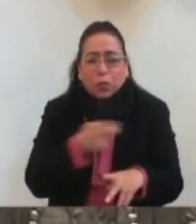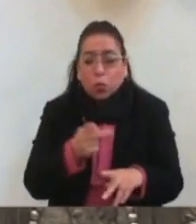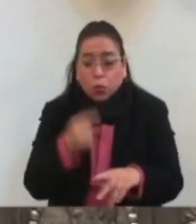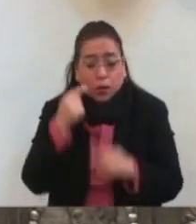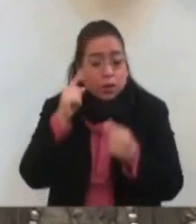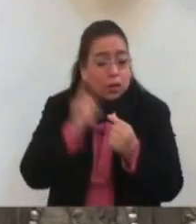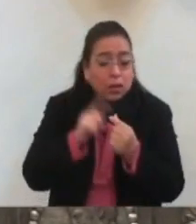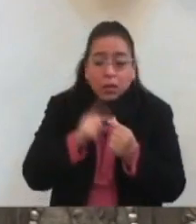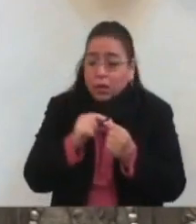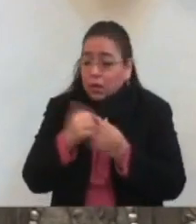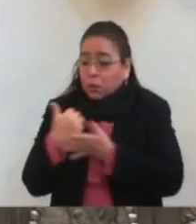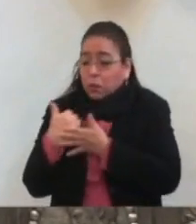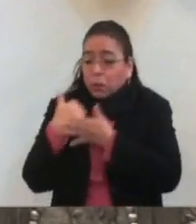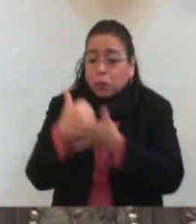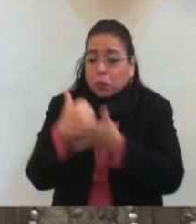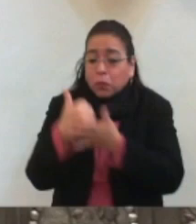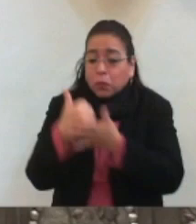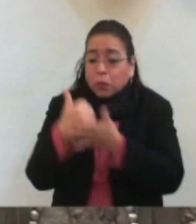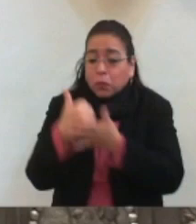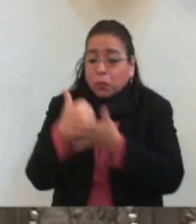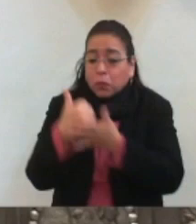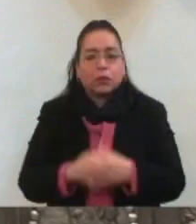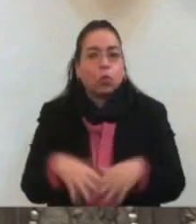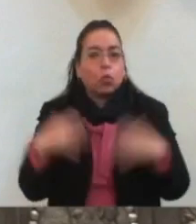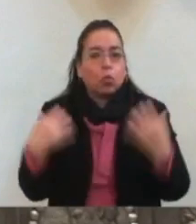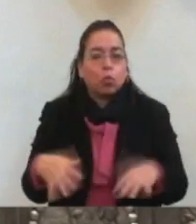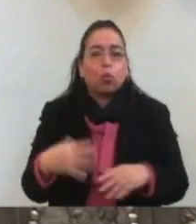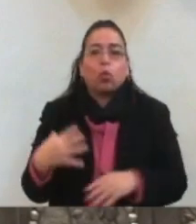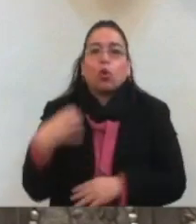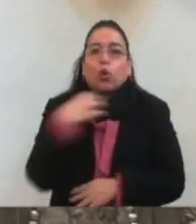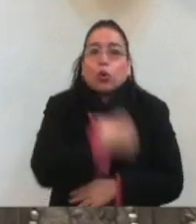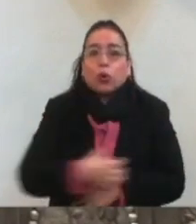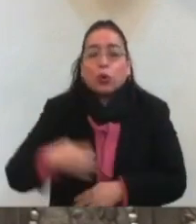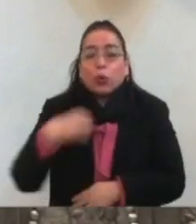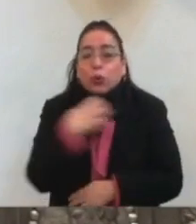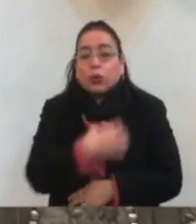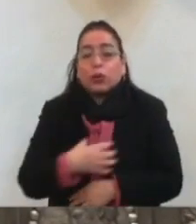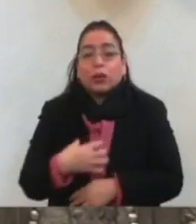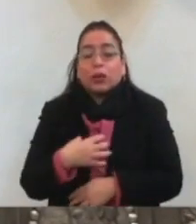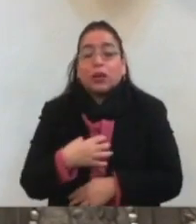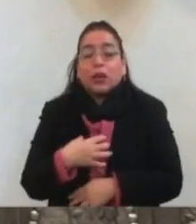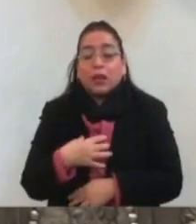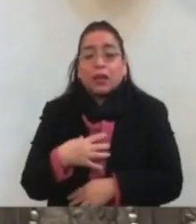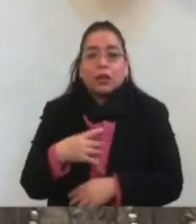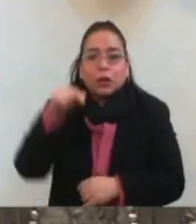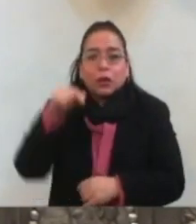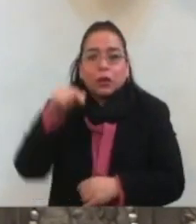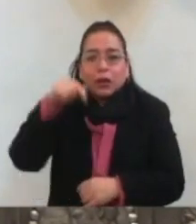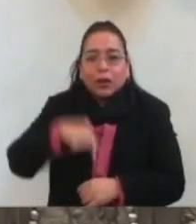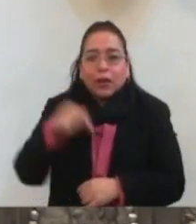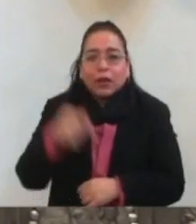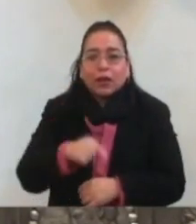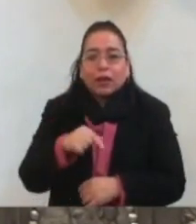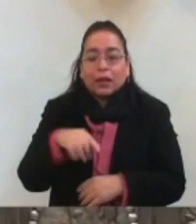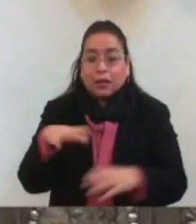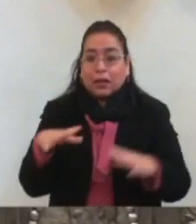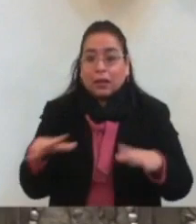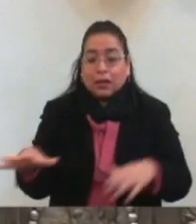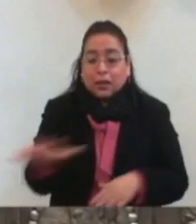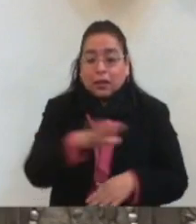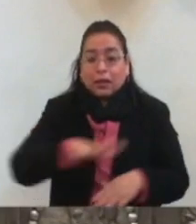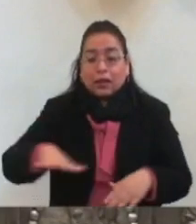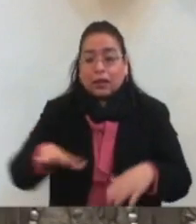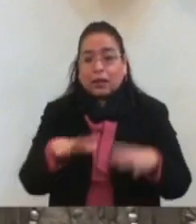estoy siempre muy contento muy edificado porque en esta iglesia de monterrey